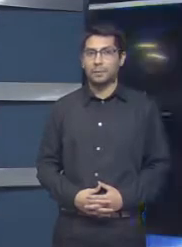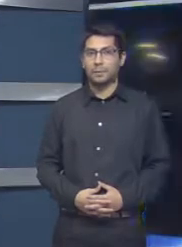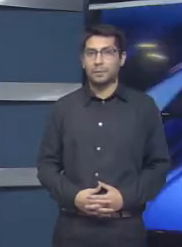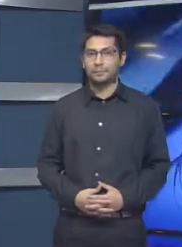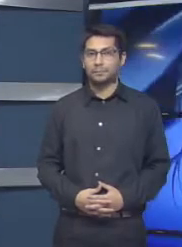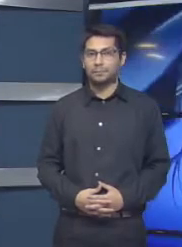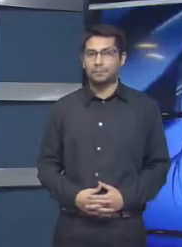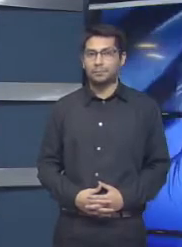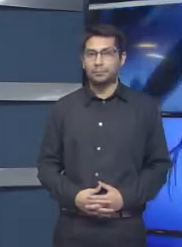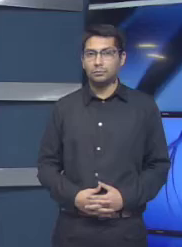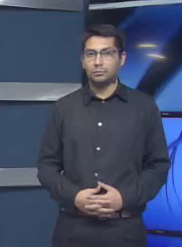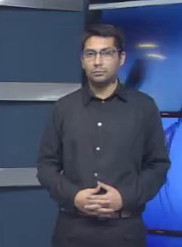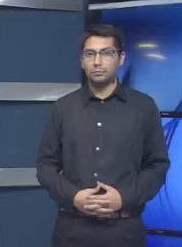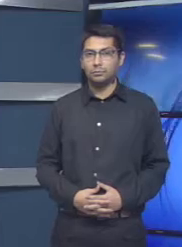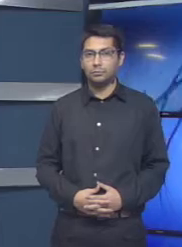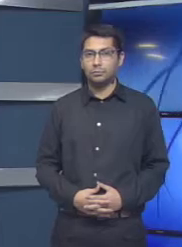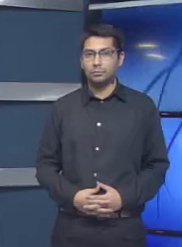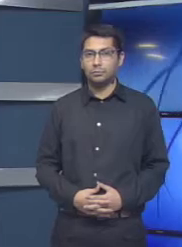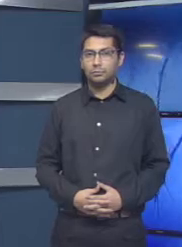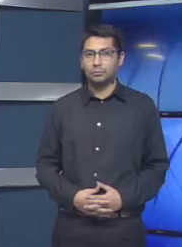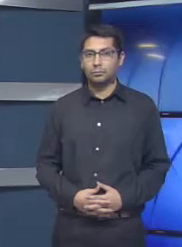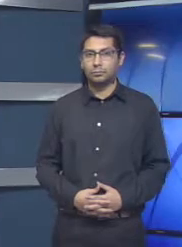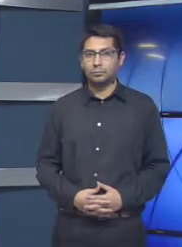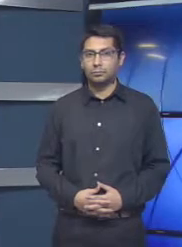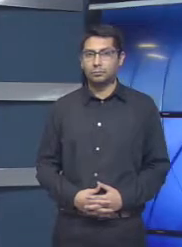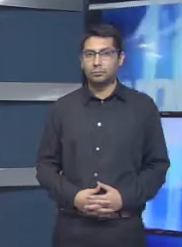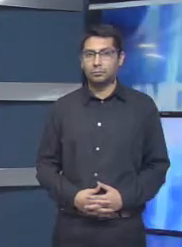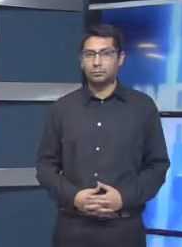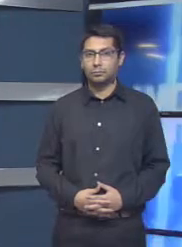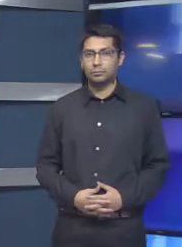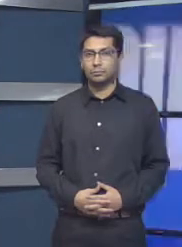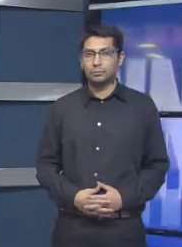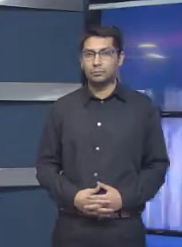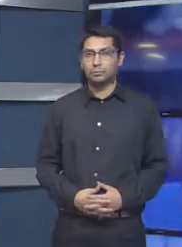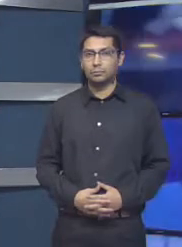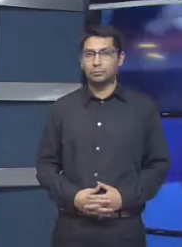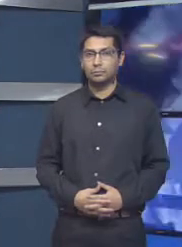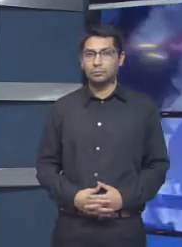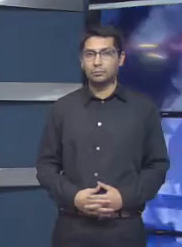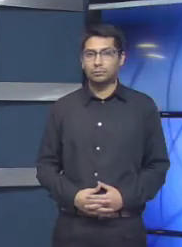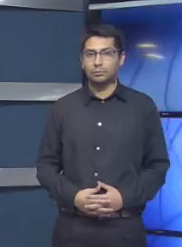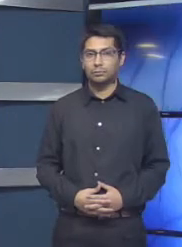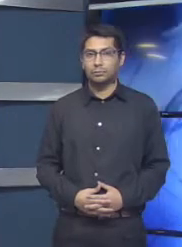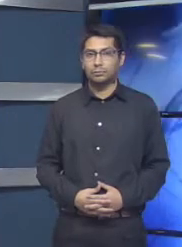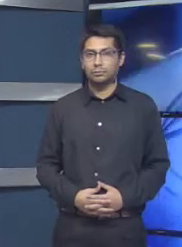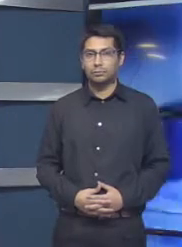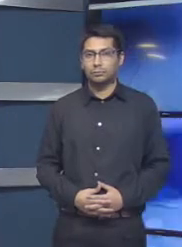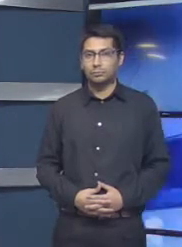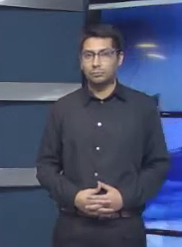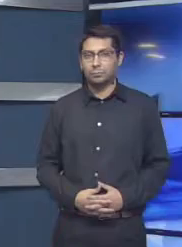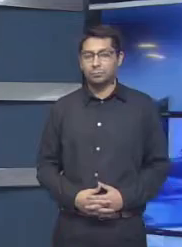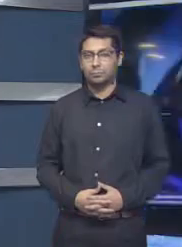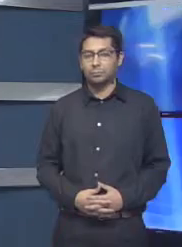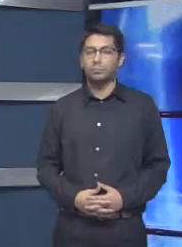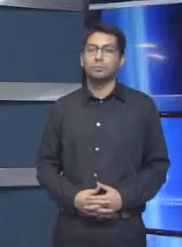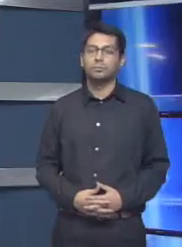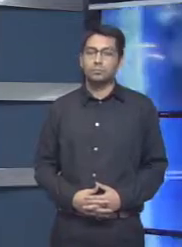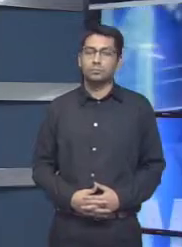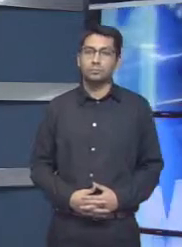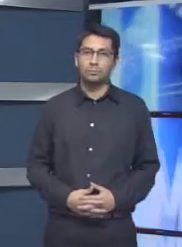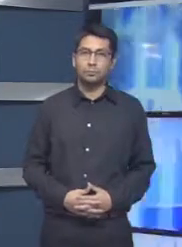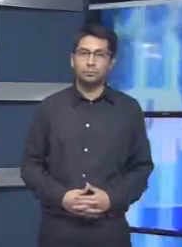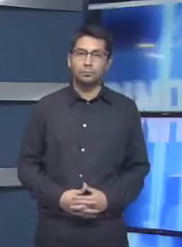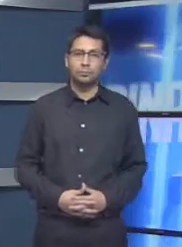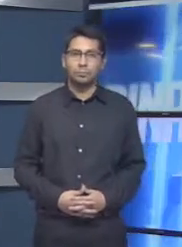Es decir, hay acuérdense que tenemos servicios que antes no estaban en una Hora 12, y